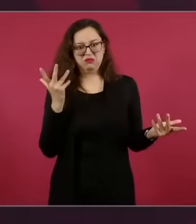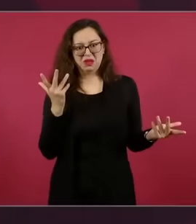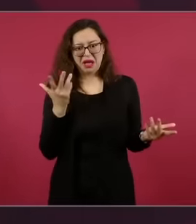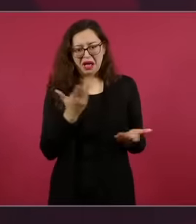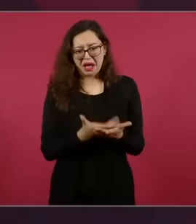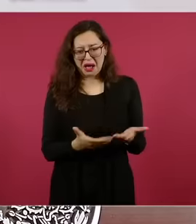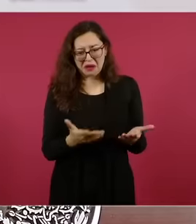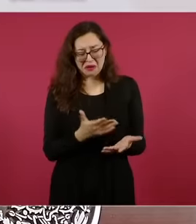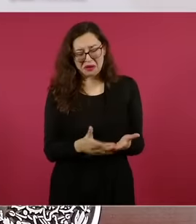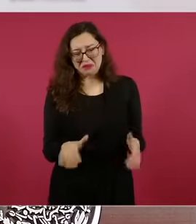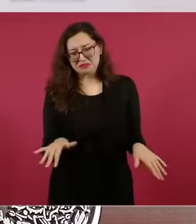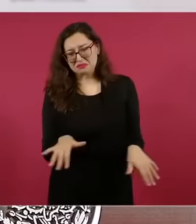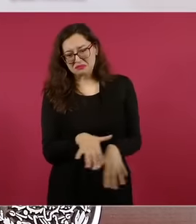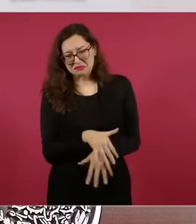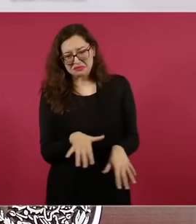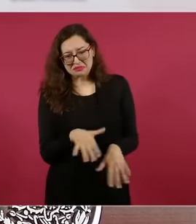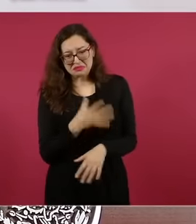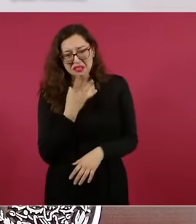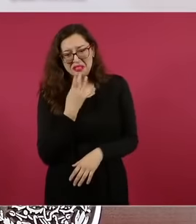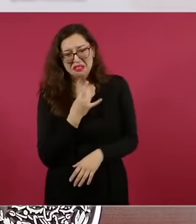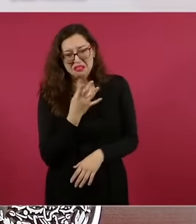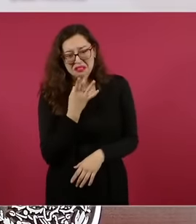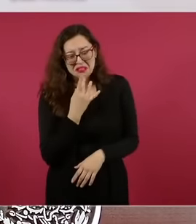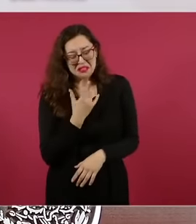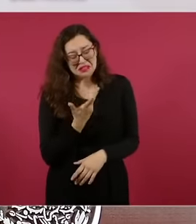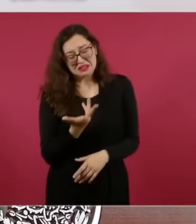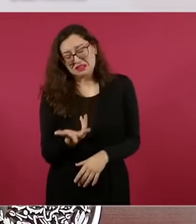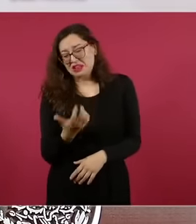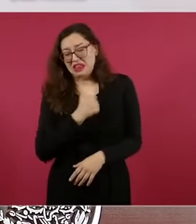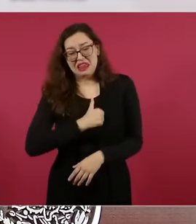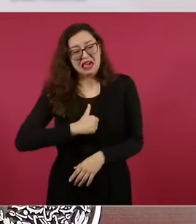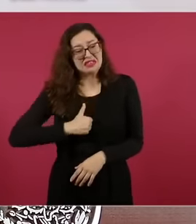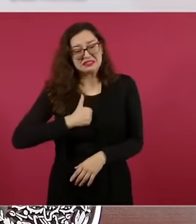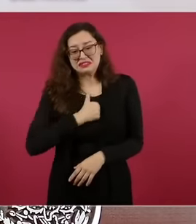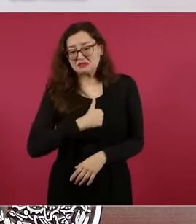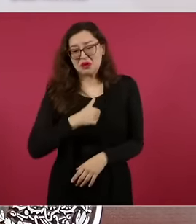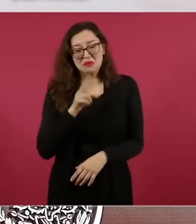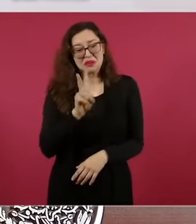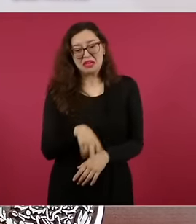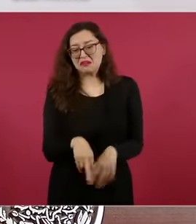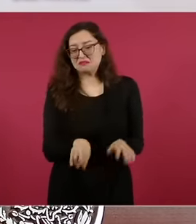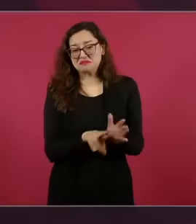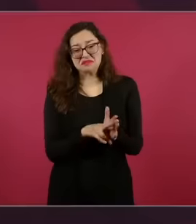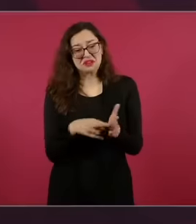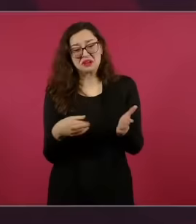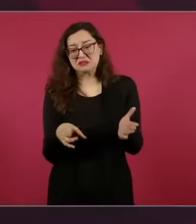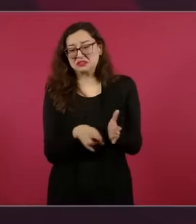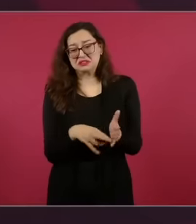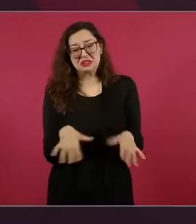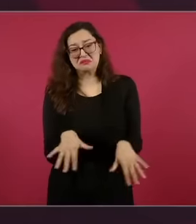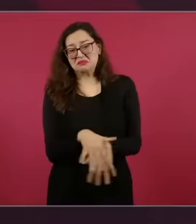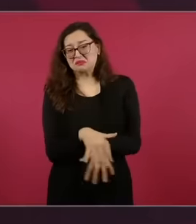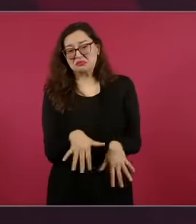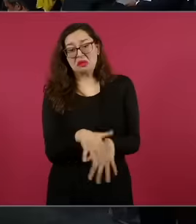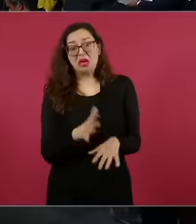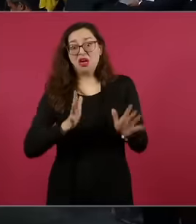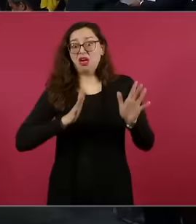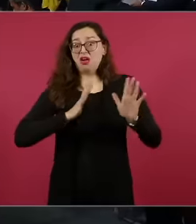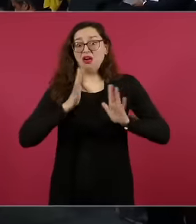terminara como está, convertida en una revista